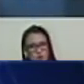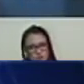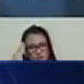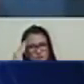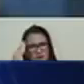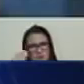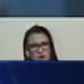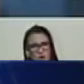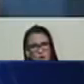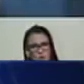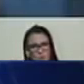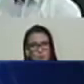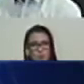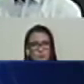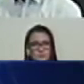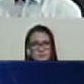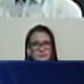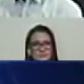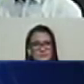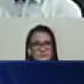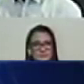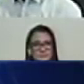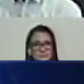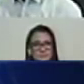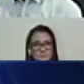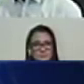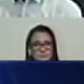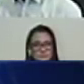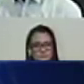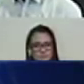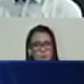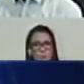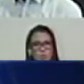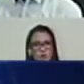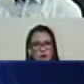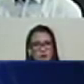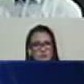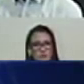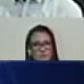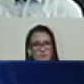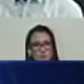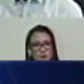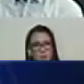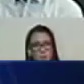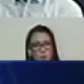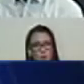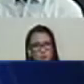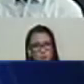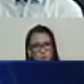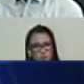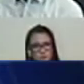de la compra de votos. Y tantos ejemplos más. Juan Manuel Santos, porcentaje de participación en segunda